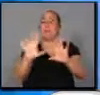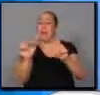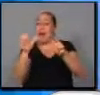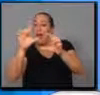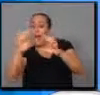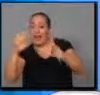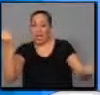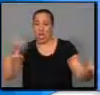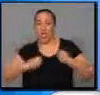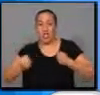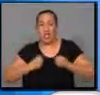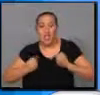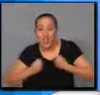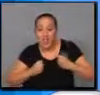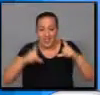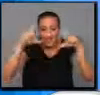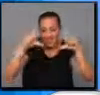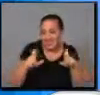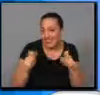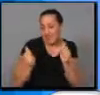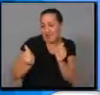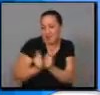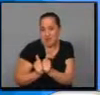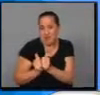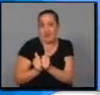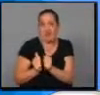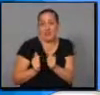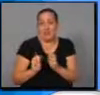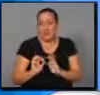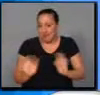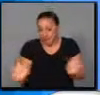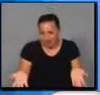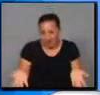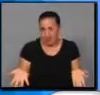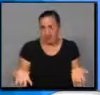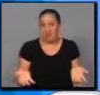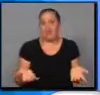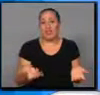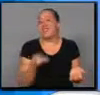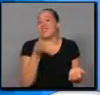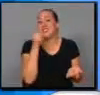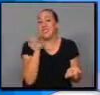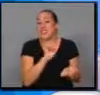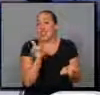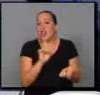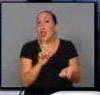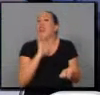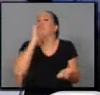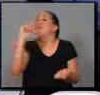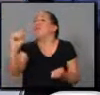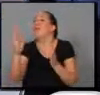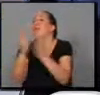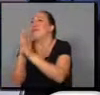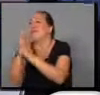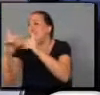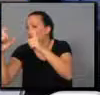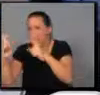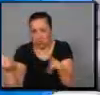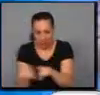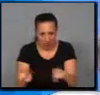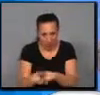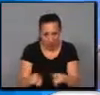Apretan, van corriendo así 10 segundos, se ponen al lado del otro. Está bien. Y si no, la clásica de decirle a uno, me sacás una foto, por favor.